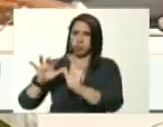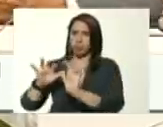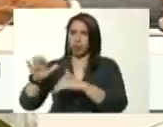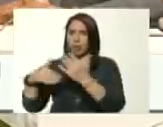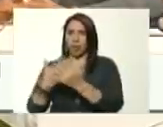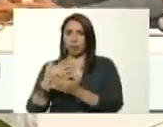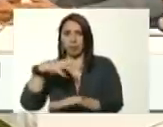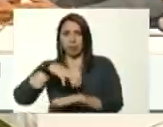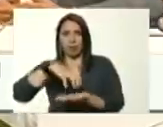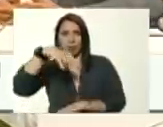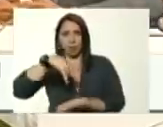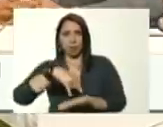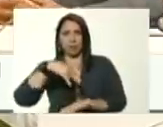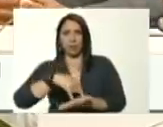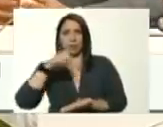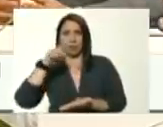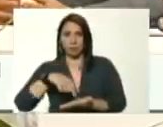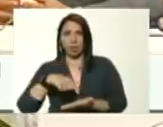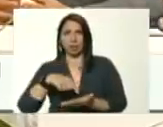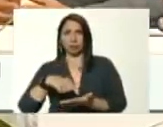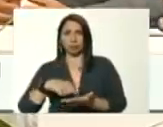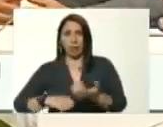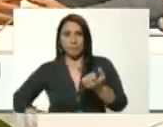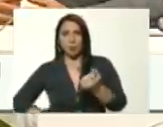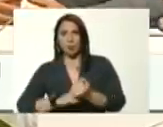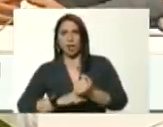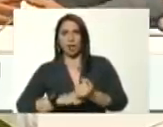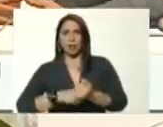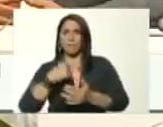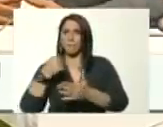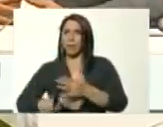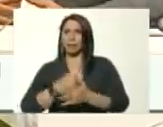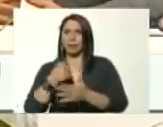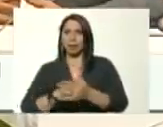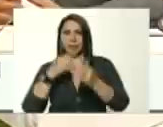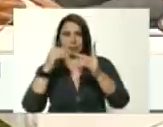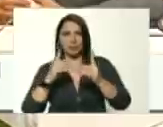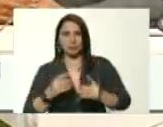construyeron para la batalla definitiva que nos diera la libertad